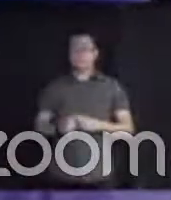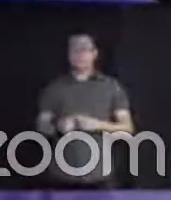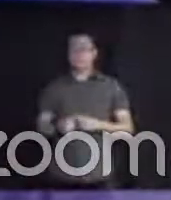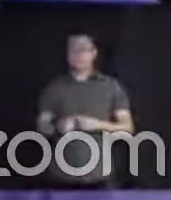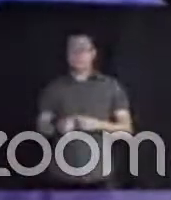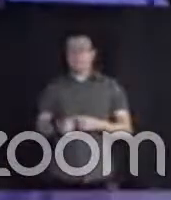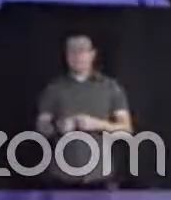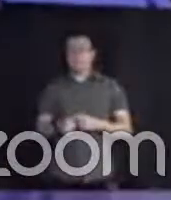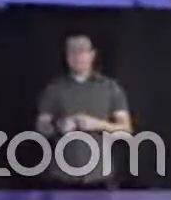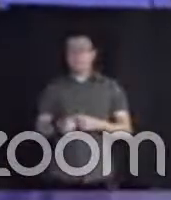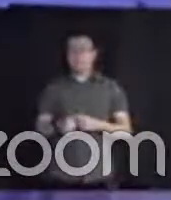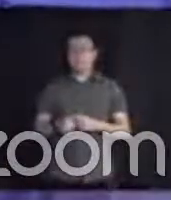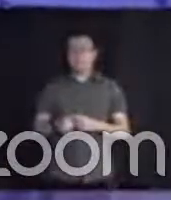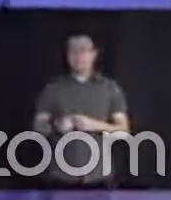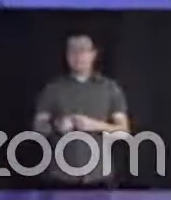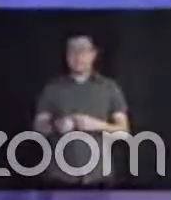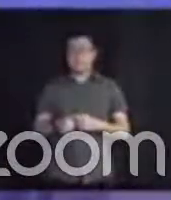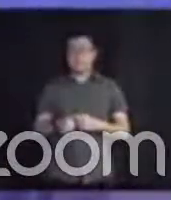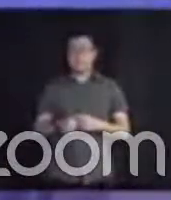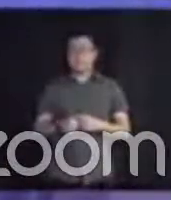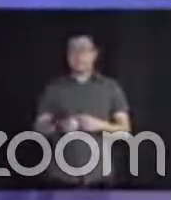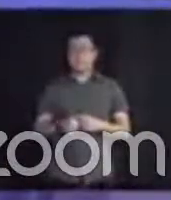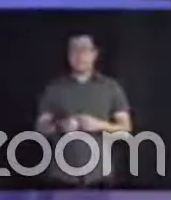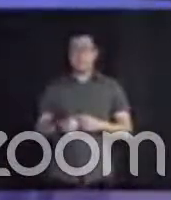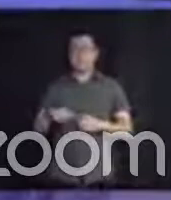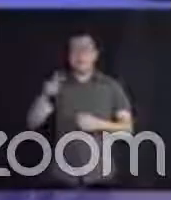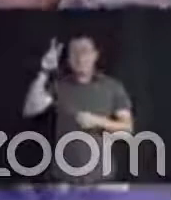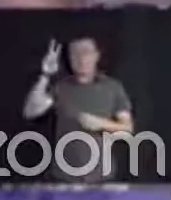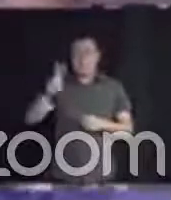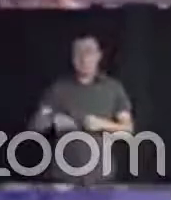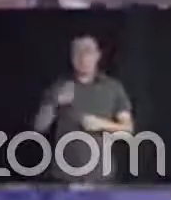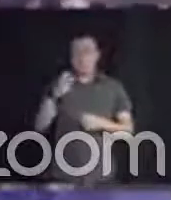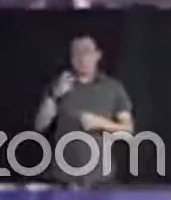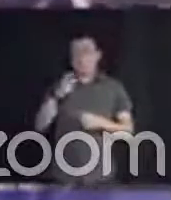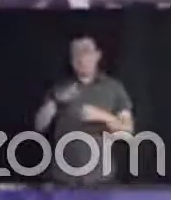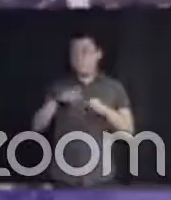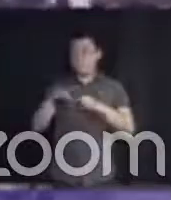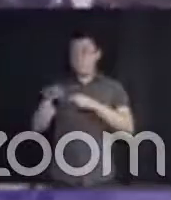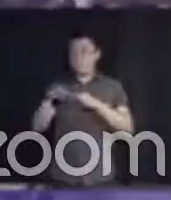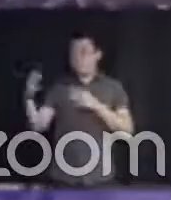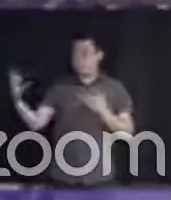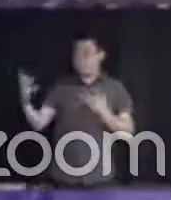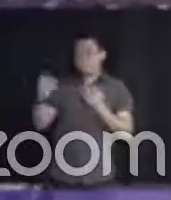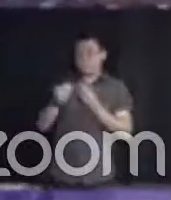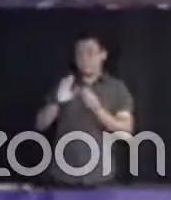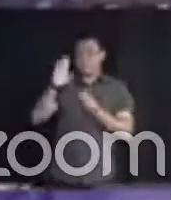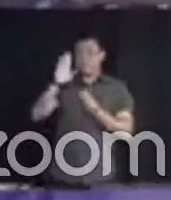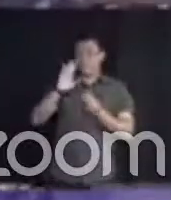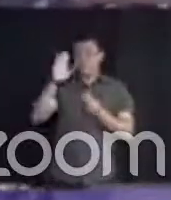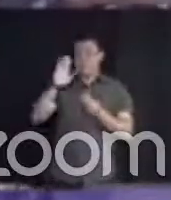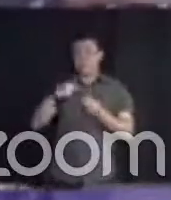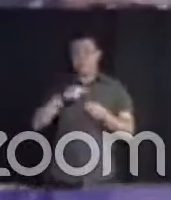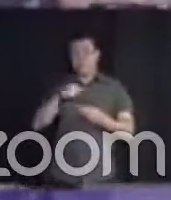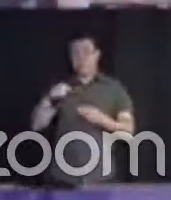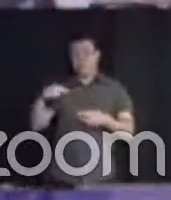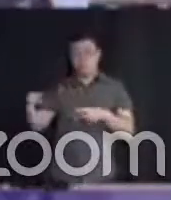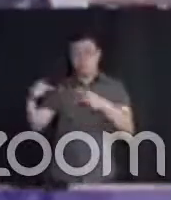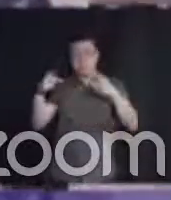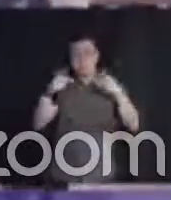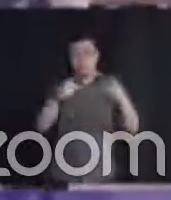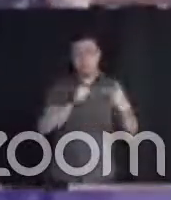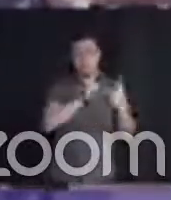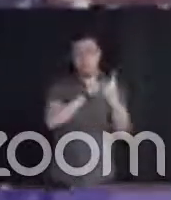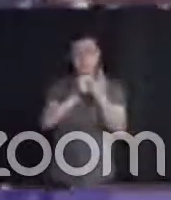De verdad, son el complemento del trabajo de nosotros, de todos los distribuidores, son el